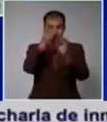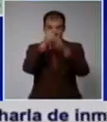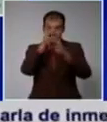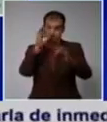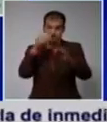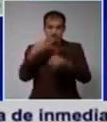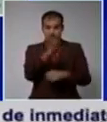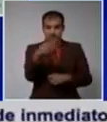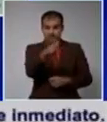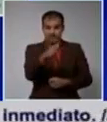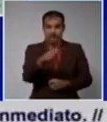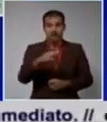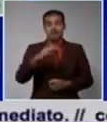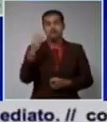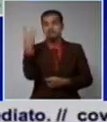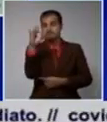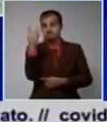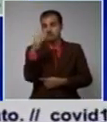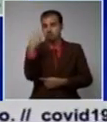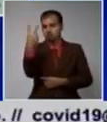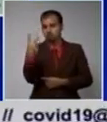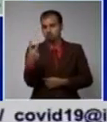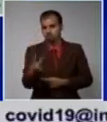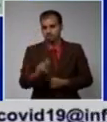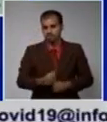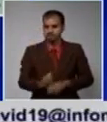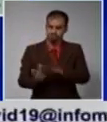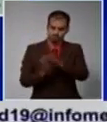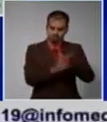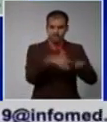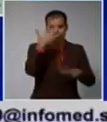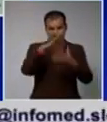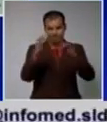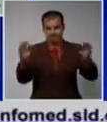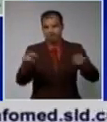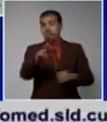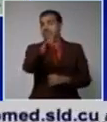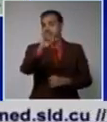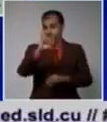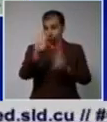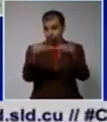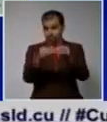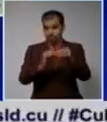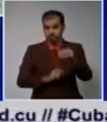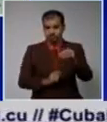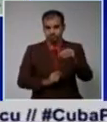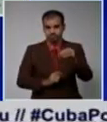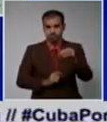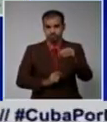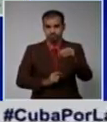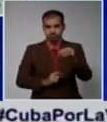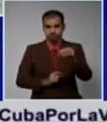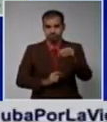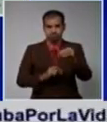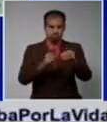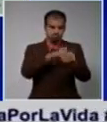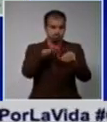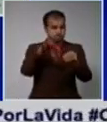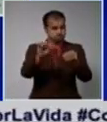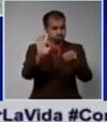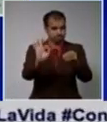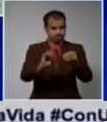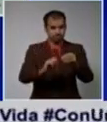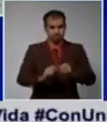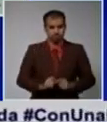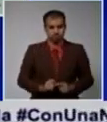uno. Artemisa confirma 26 casos en el día de ayer,